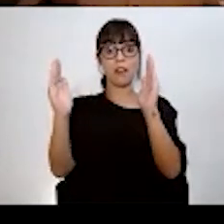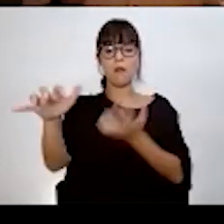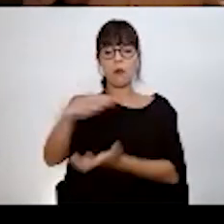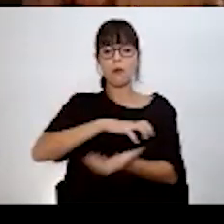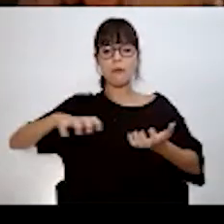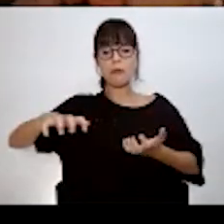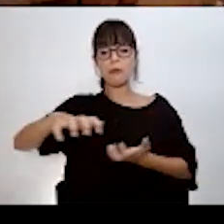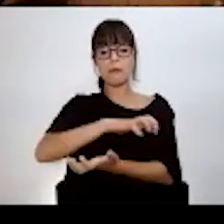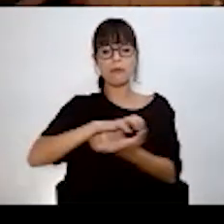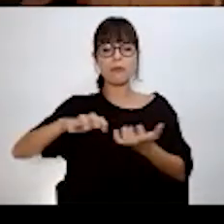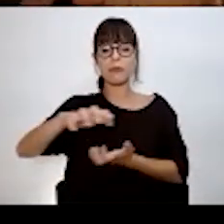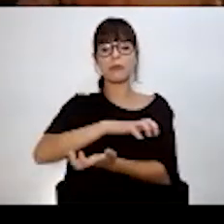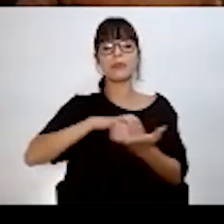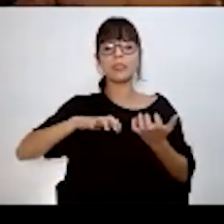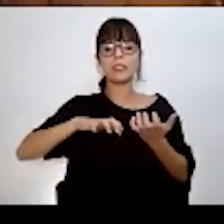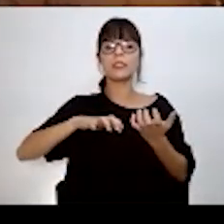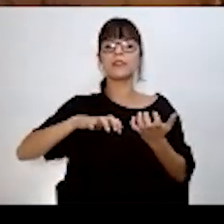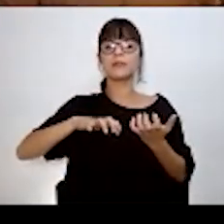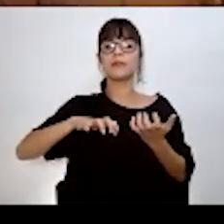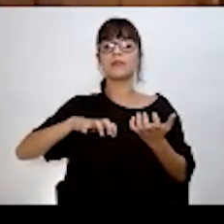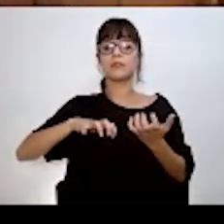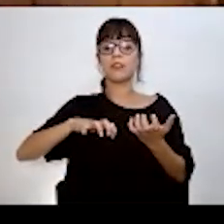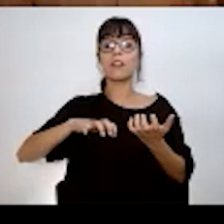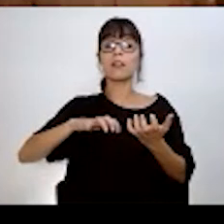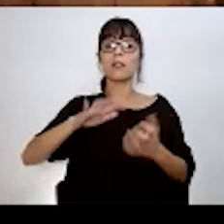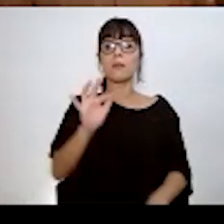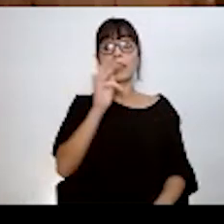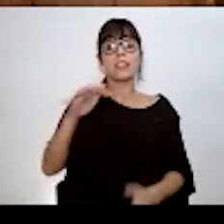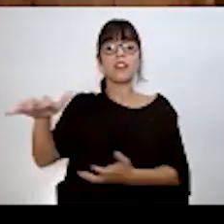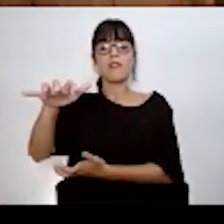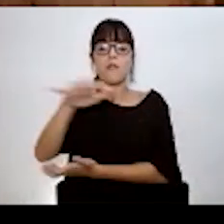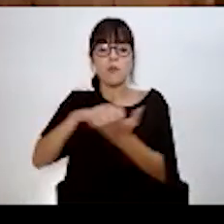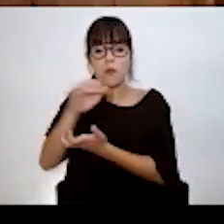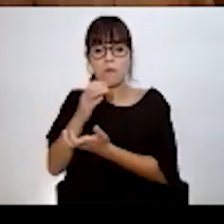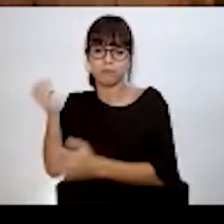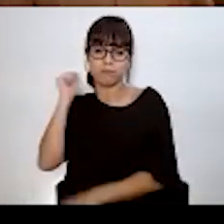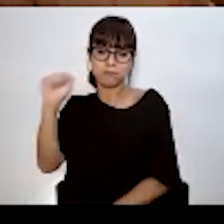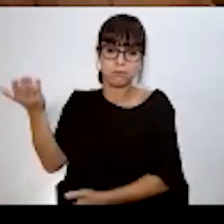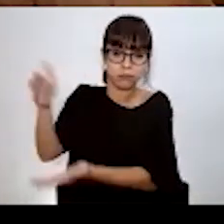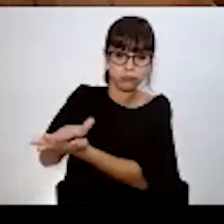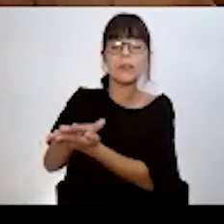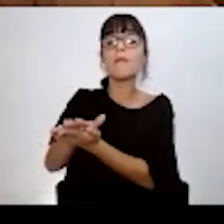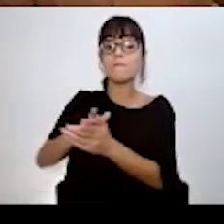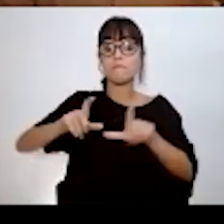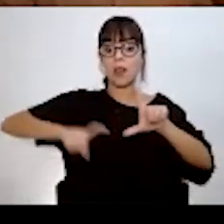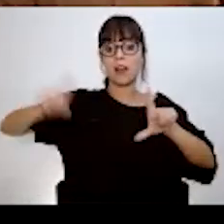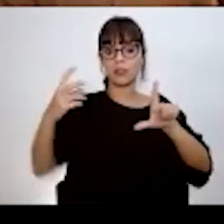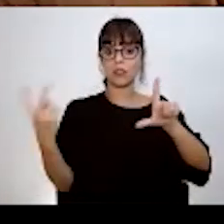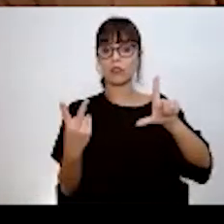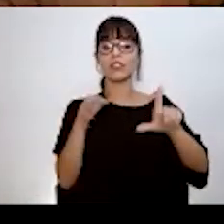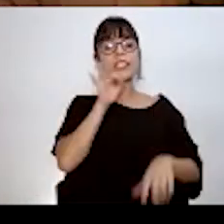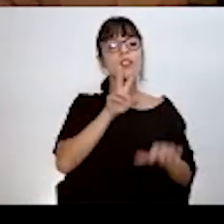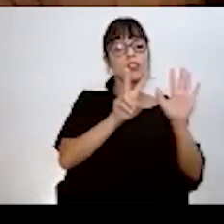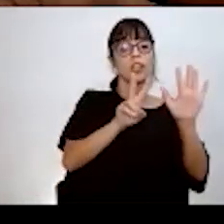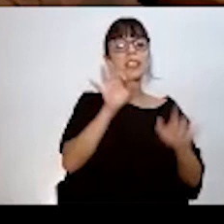se incremente, sino que se incremente lo que es la violencia mortal. ¿Cuándo son esos momentos? En el siglo VII y VIII, cuando nos